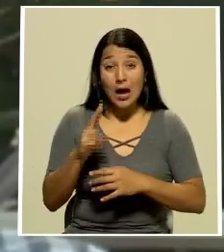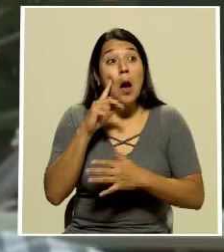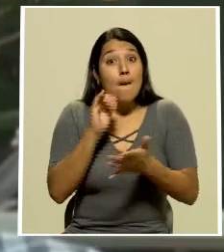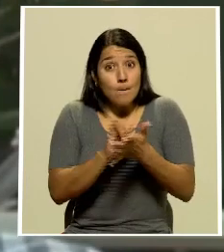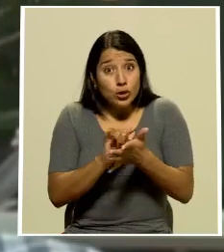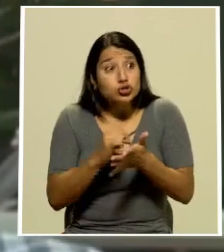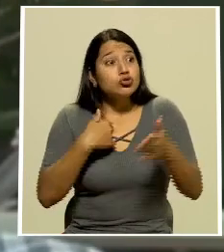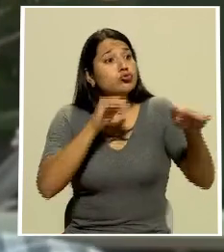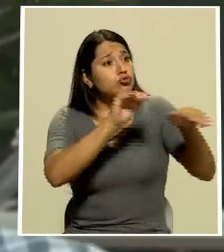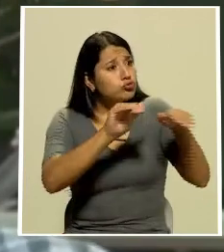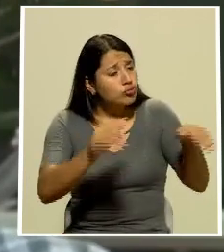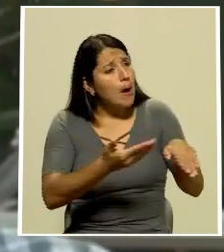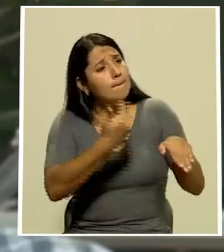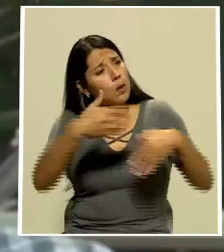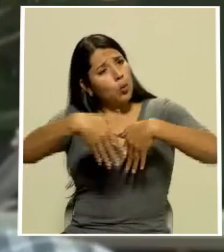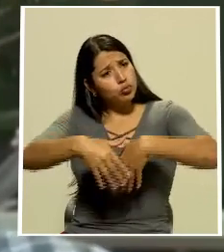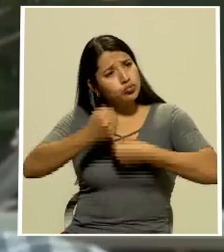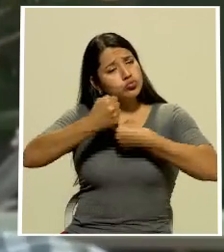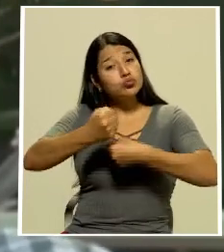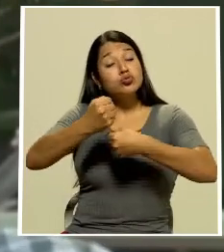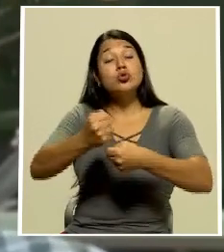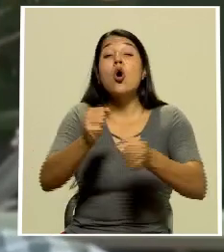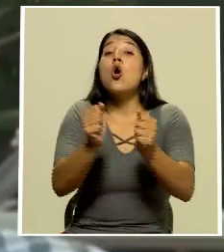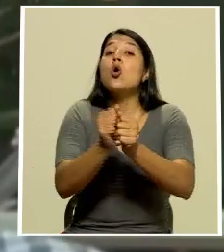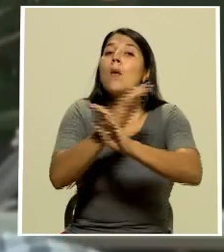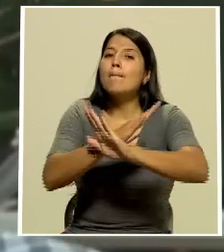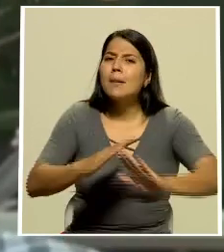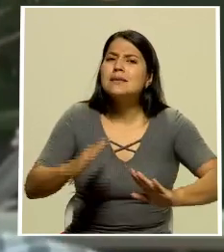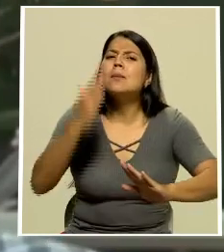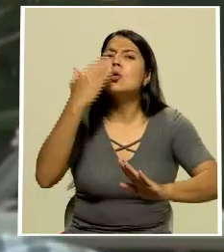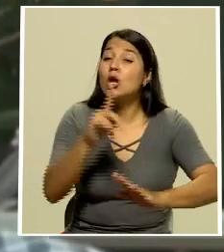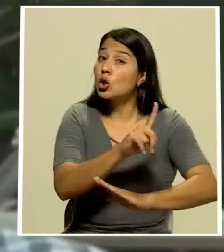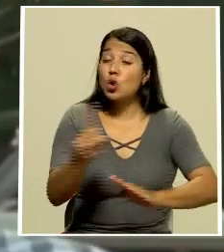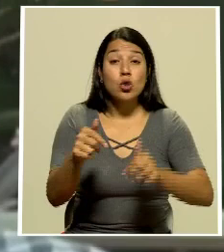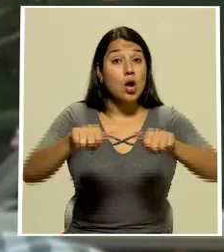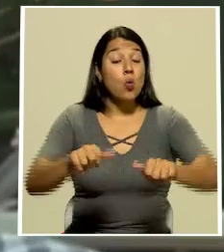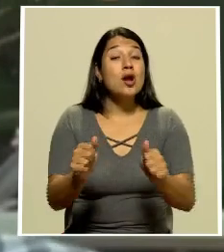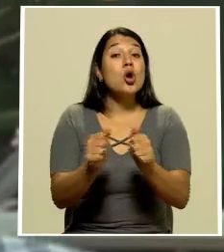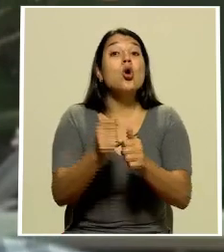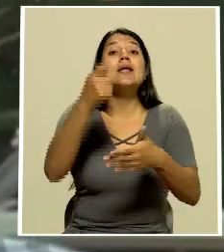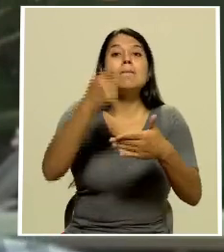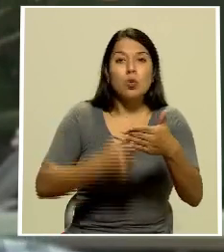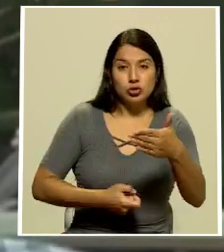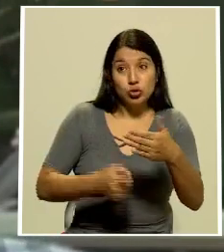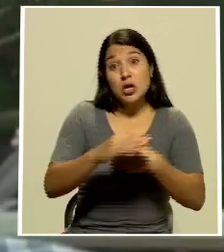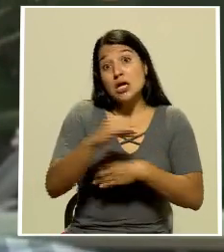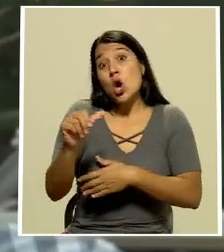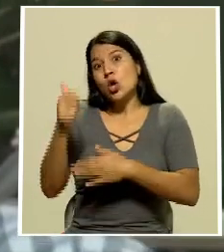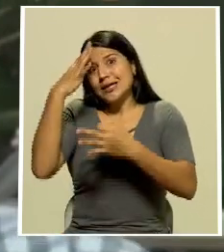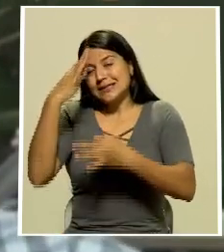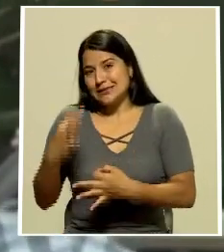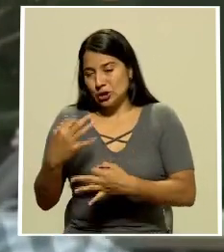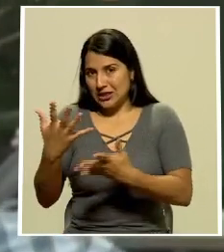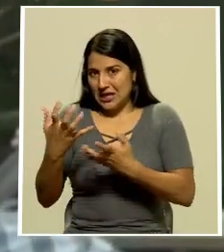pacífica contra los impuestos y otras medidas económicas que pretendía el gobierno.